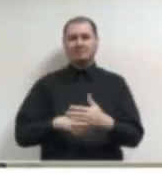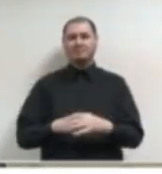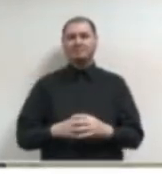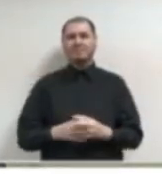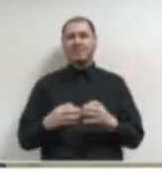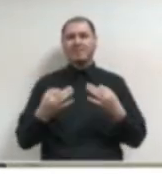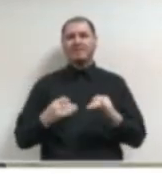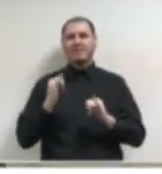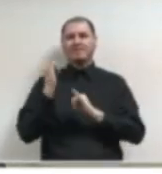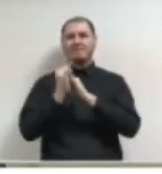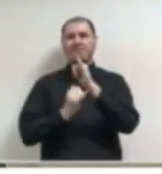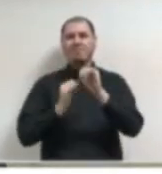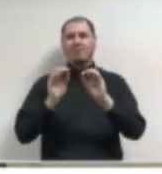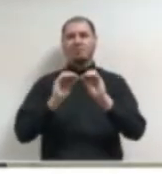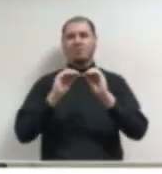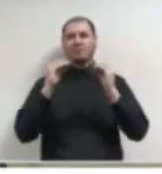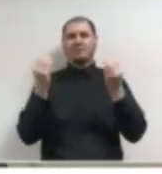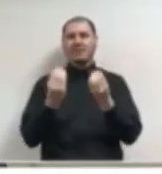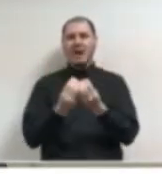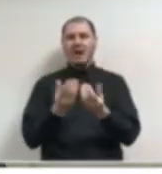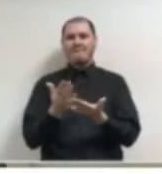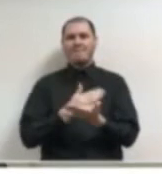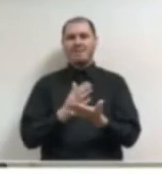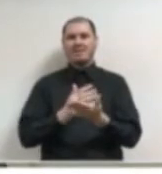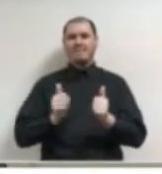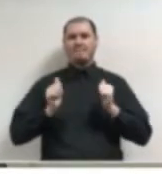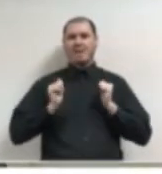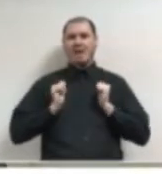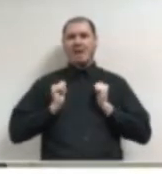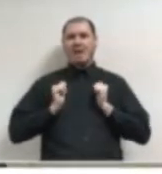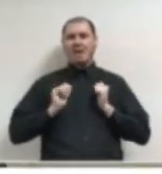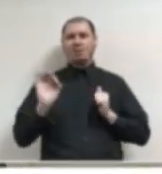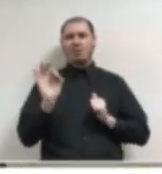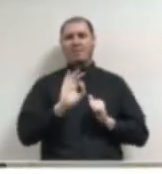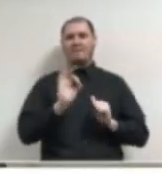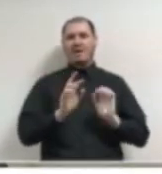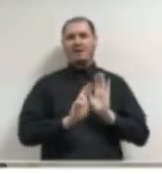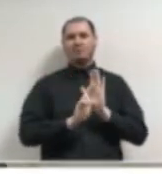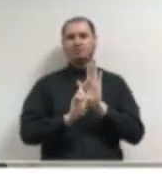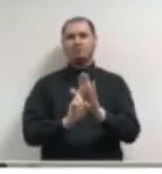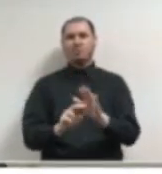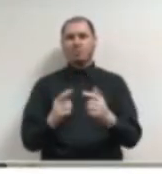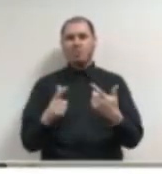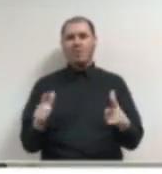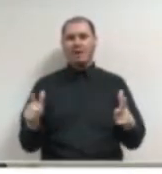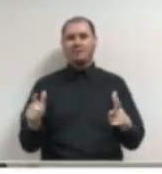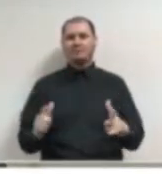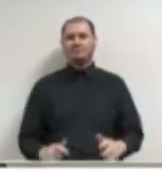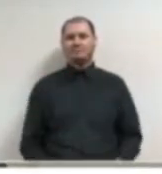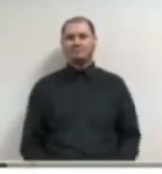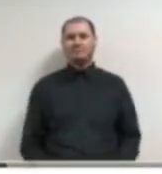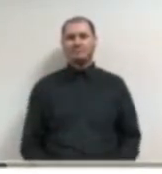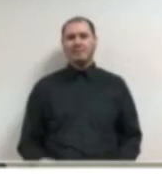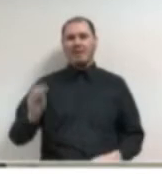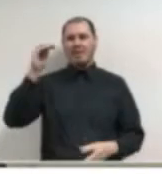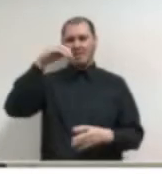informar sobre la cantidad de expedientes en estado de resolución, sean sentencias definitivas o autos interlocutorios, que existan en la dependencia a su cargo